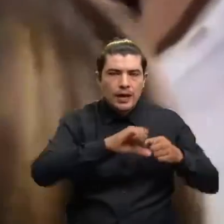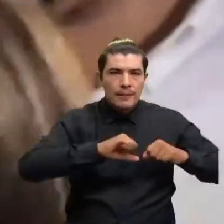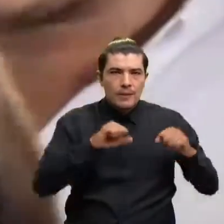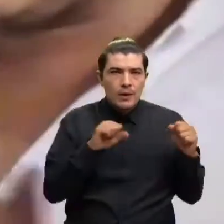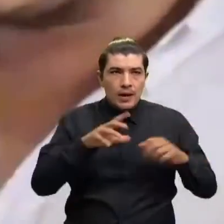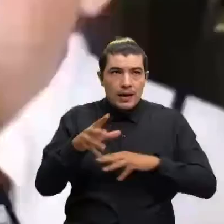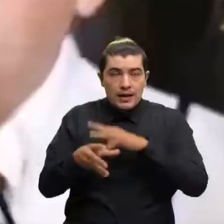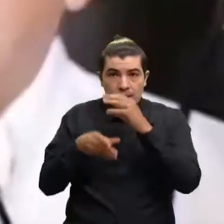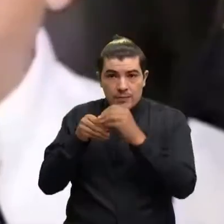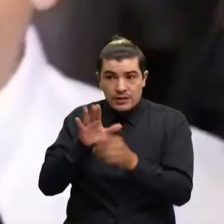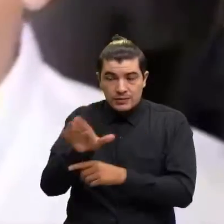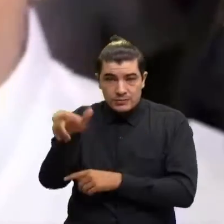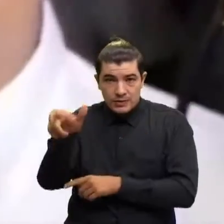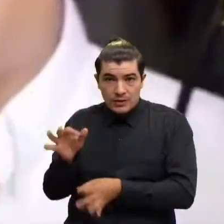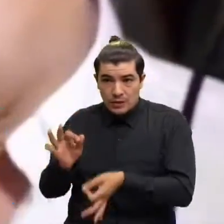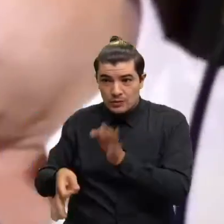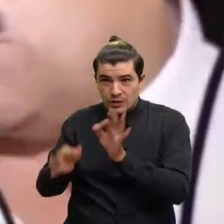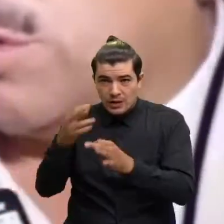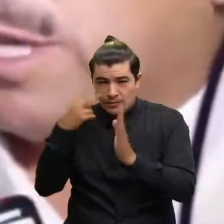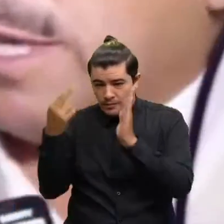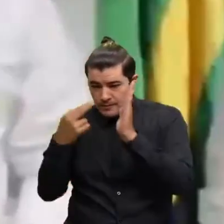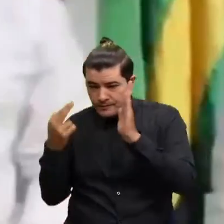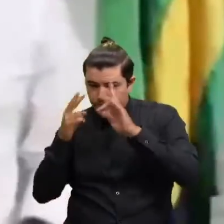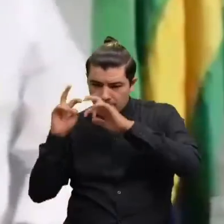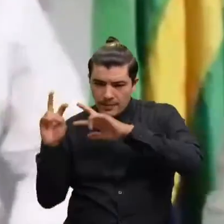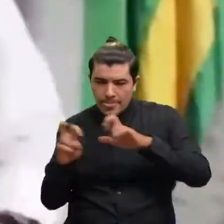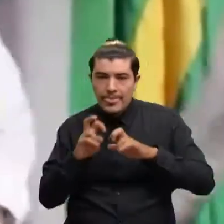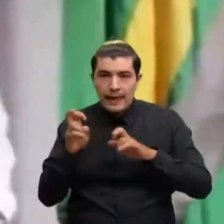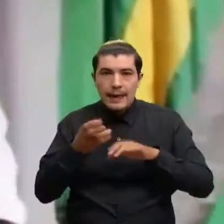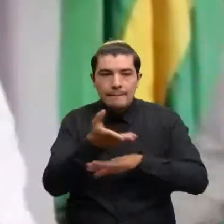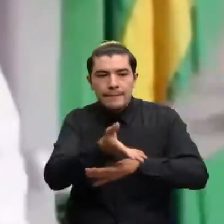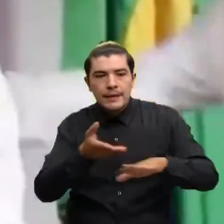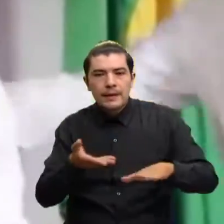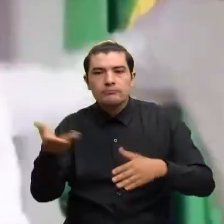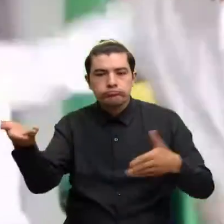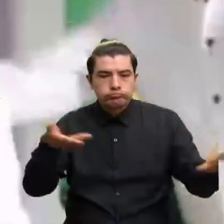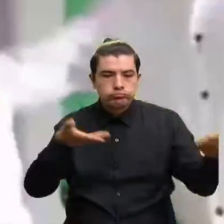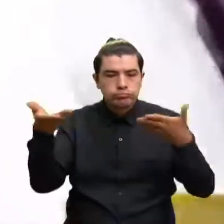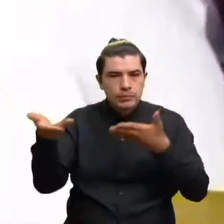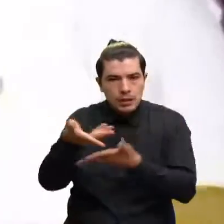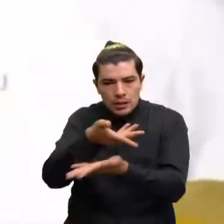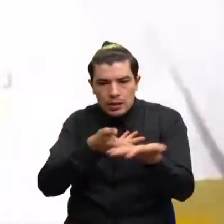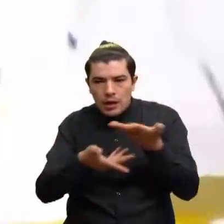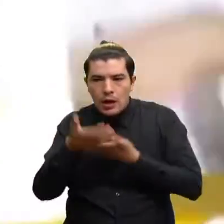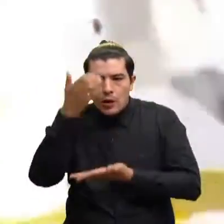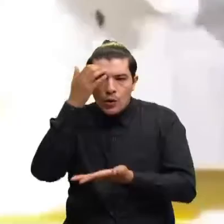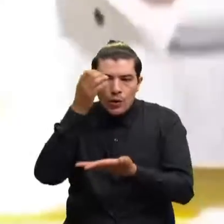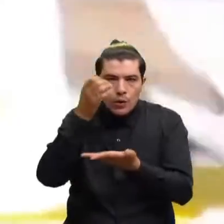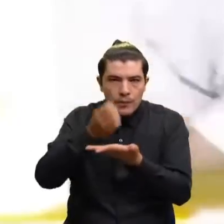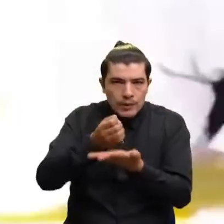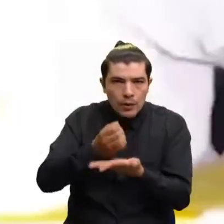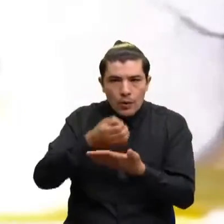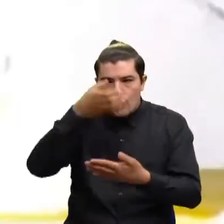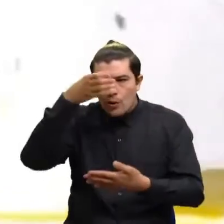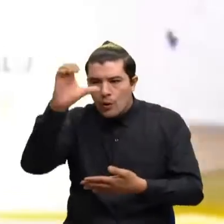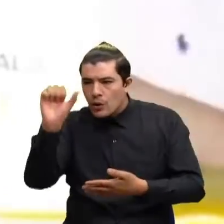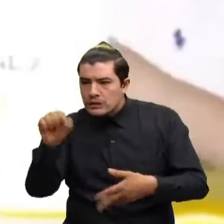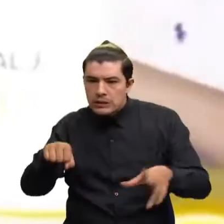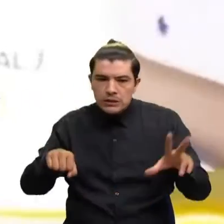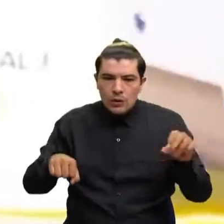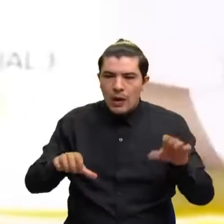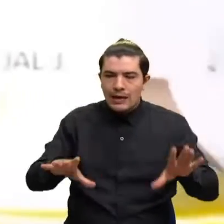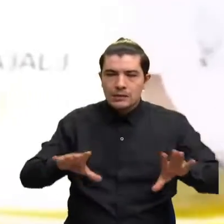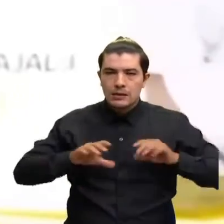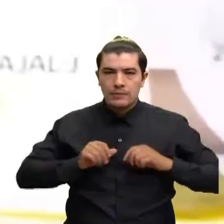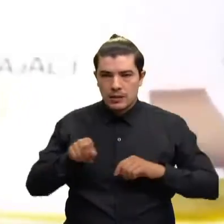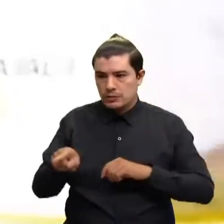juzgado de ejecución de penas le solicitará a las partes intervinientes sus respectivos conceptos para determinar si avala o no la